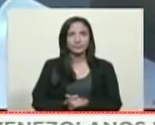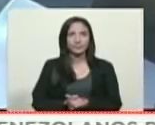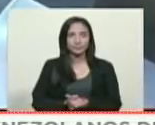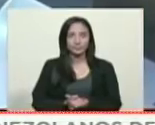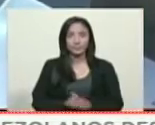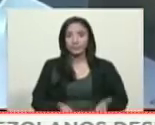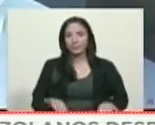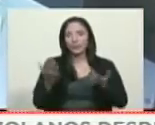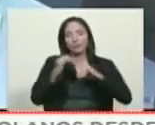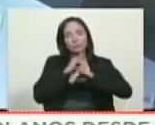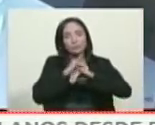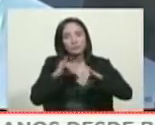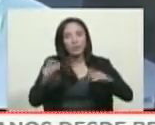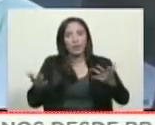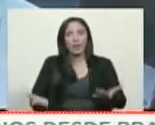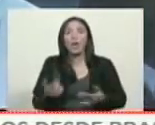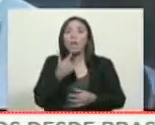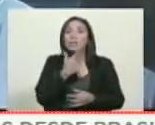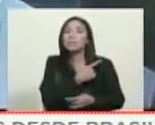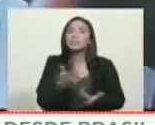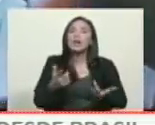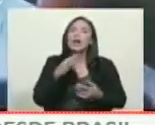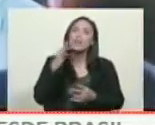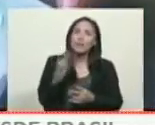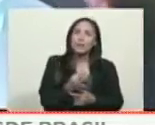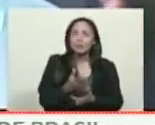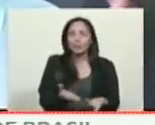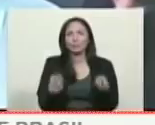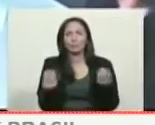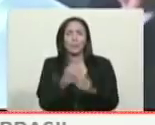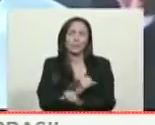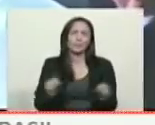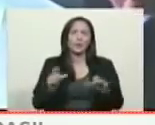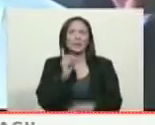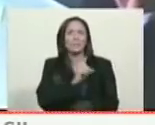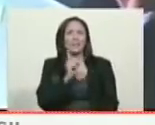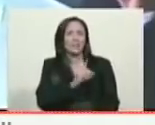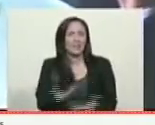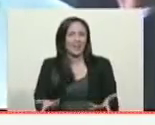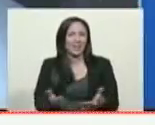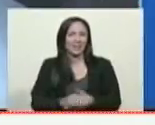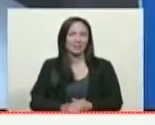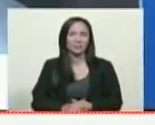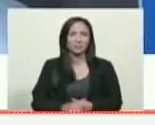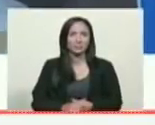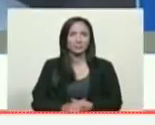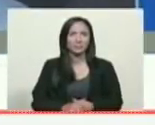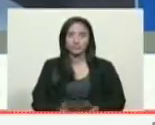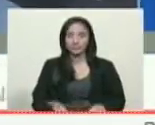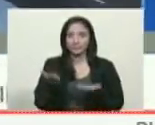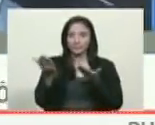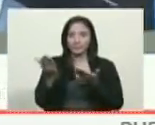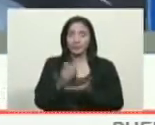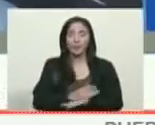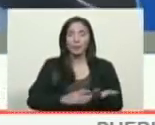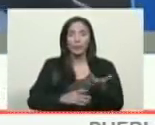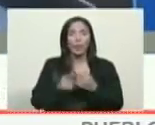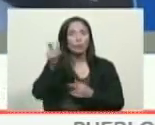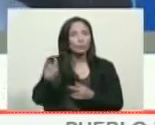Hasta cuando dice la verdad, miente. Aquí está el diputado